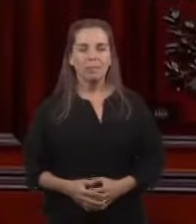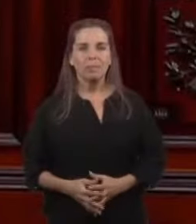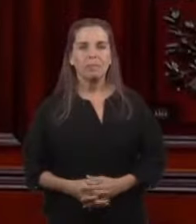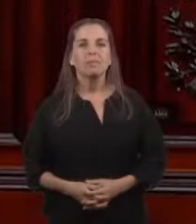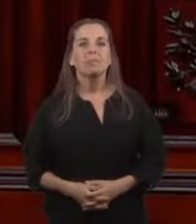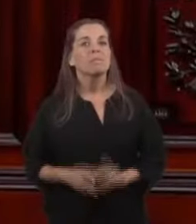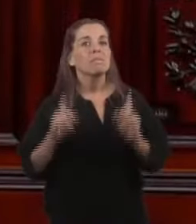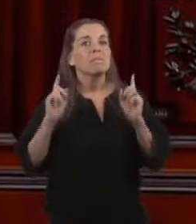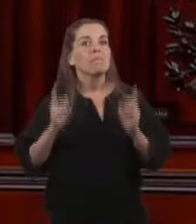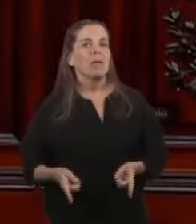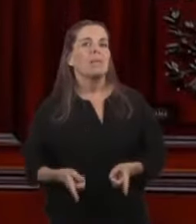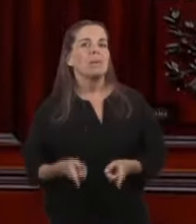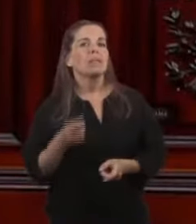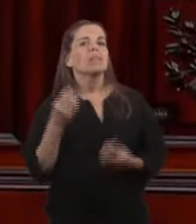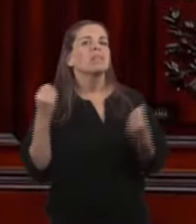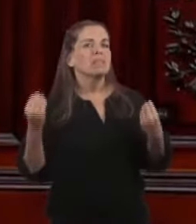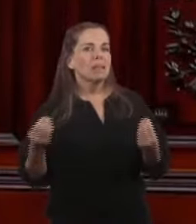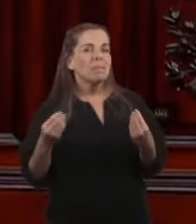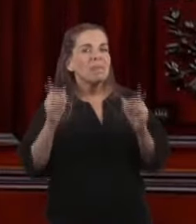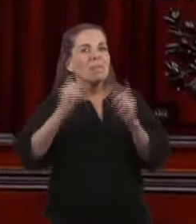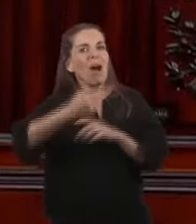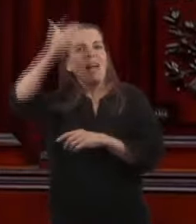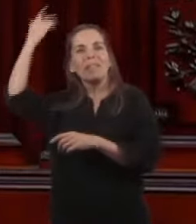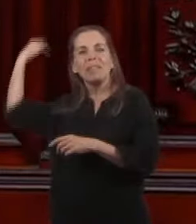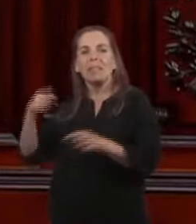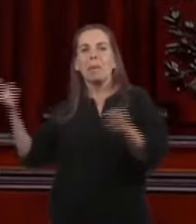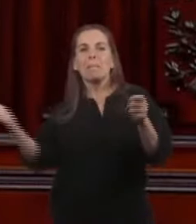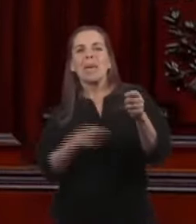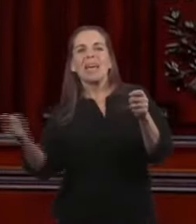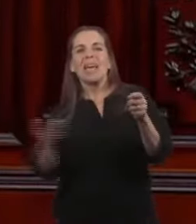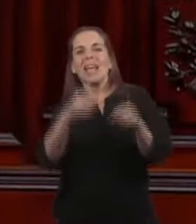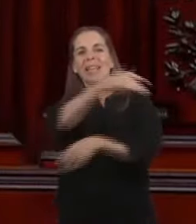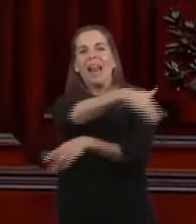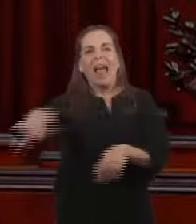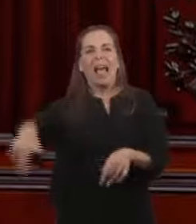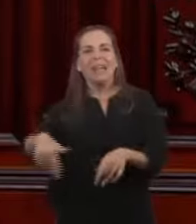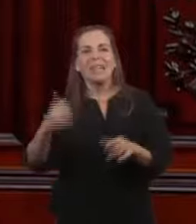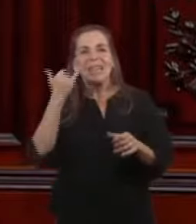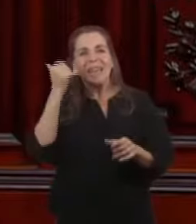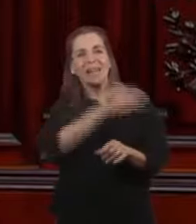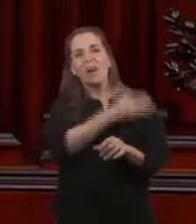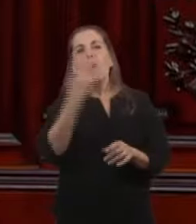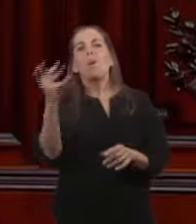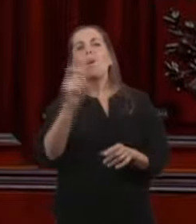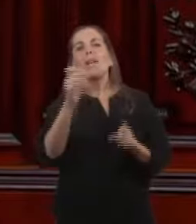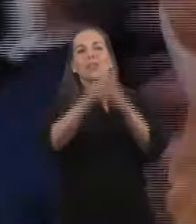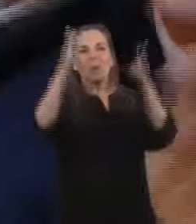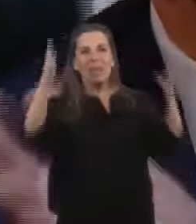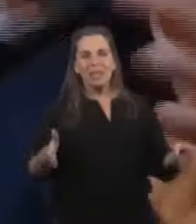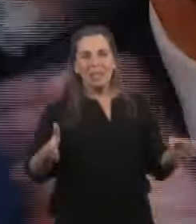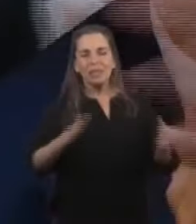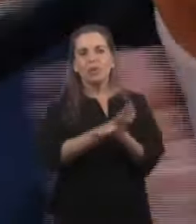gestionar es haber eliminado los piquetes y llevar más de 4 meses sin corte de calle en el